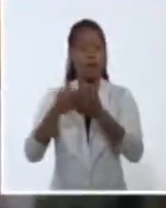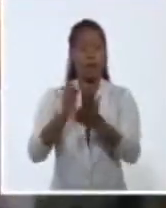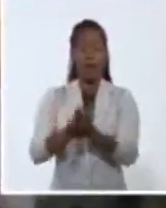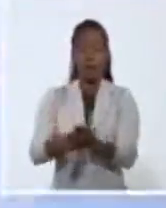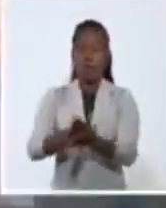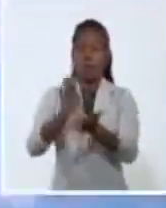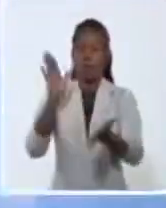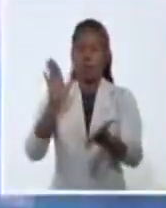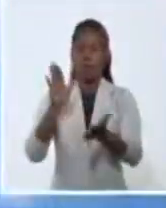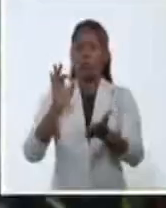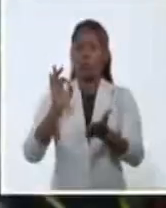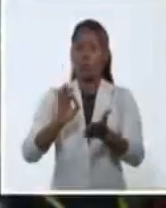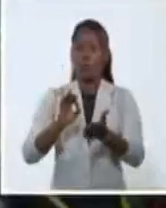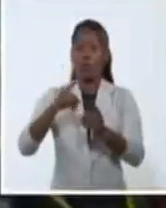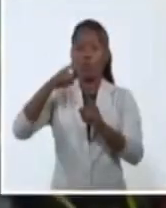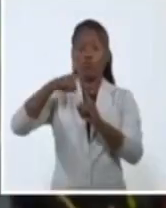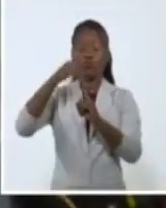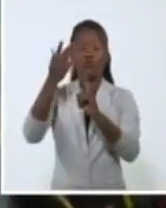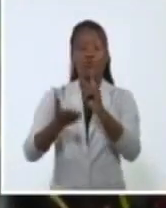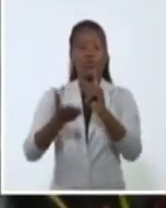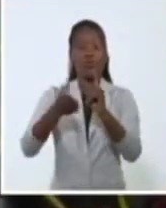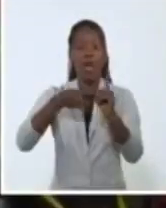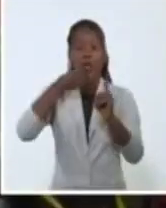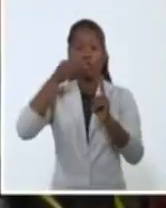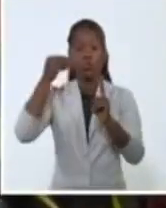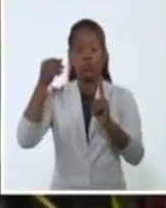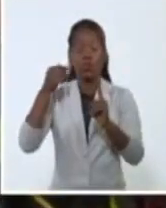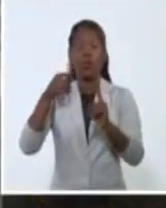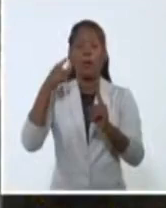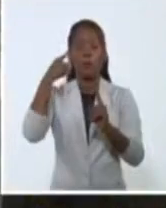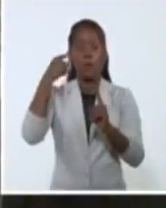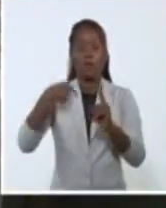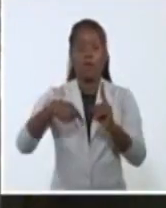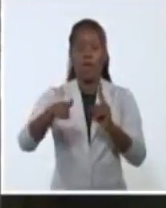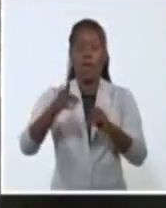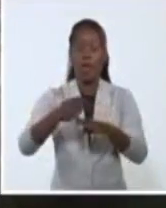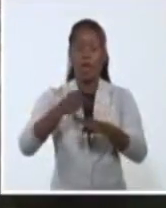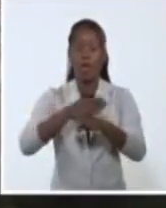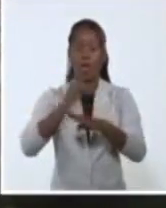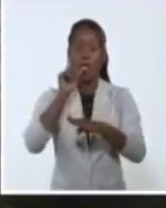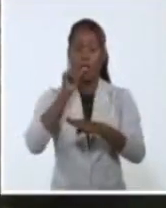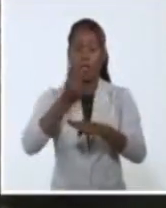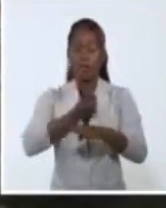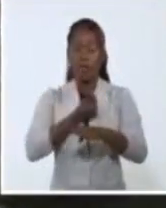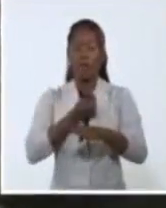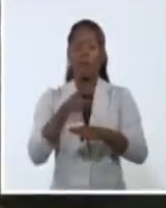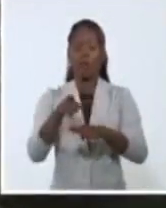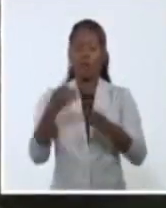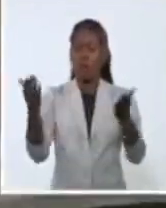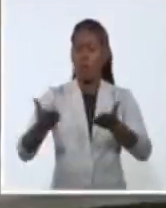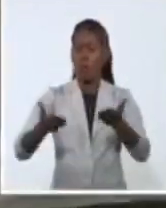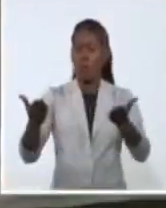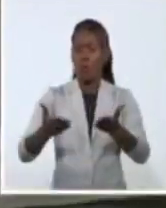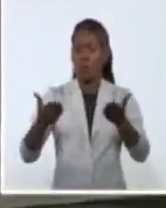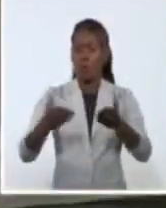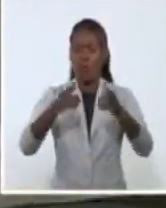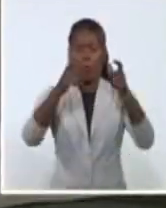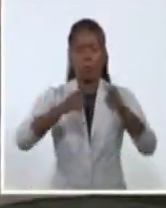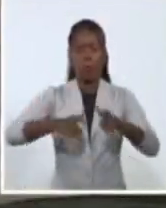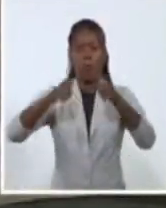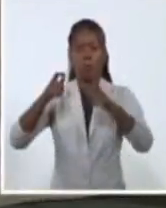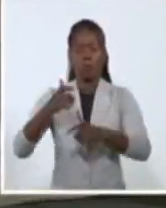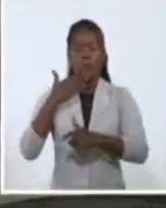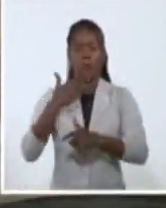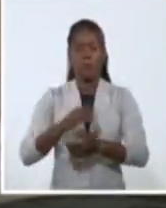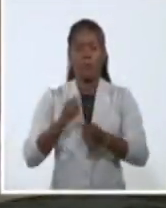toneladas de azúcar en la nueva campaña a iniciarse en la segunda quincena de diciembre. Trascendió un encuentro con directivos y productores. La